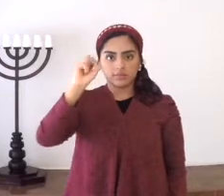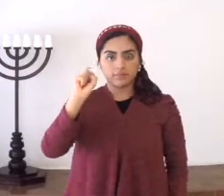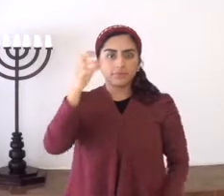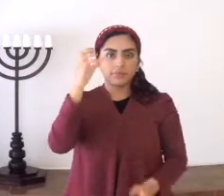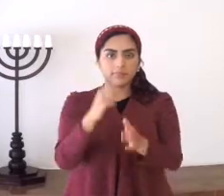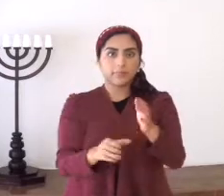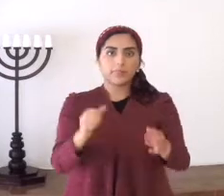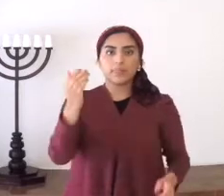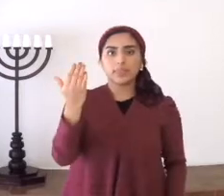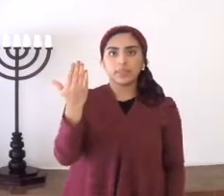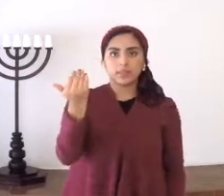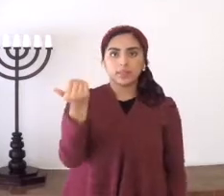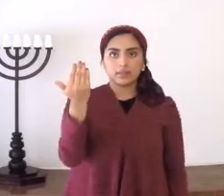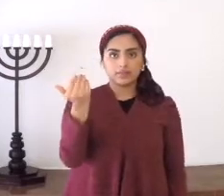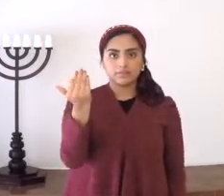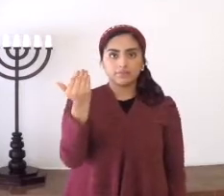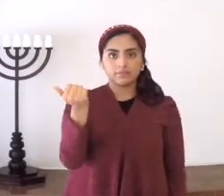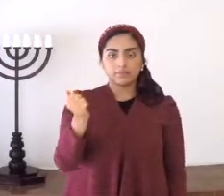15.